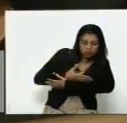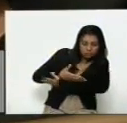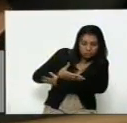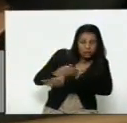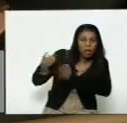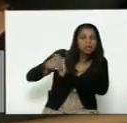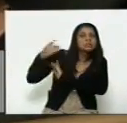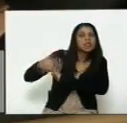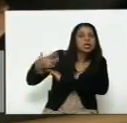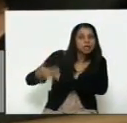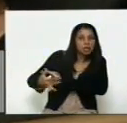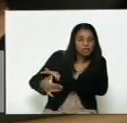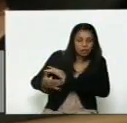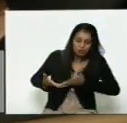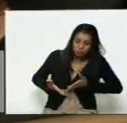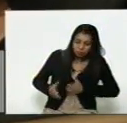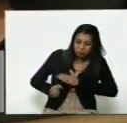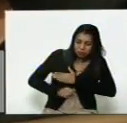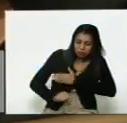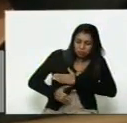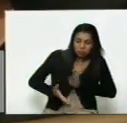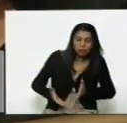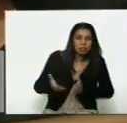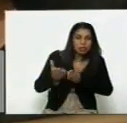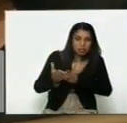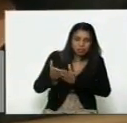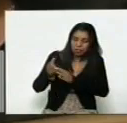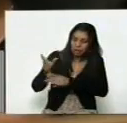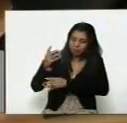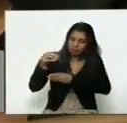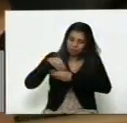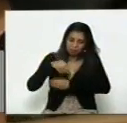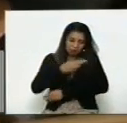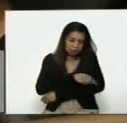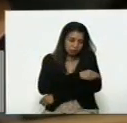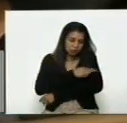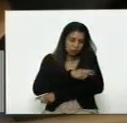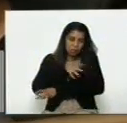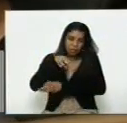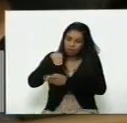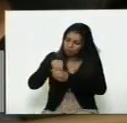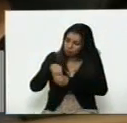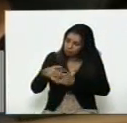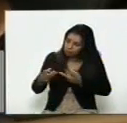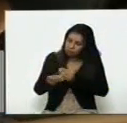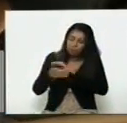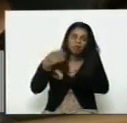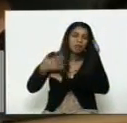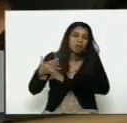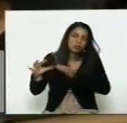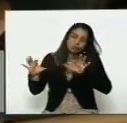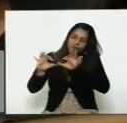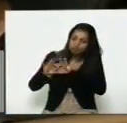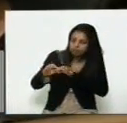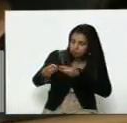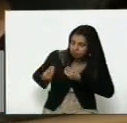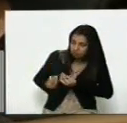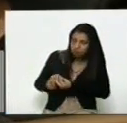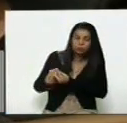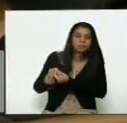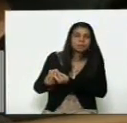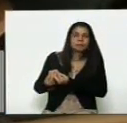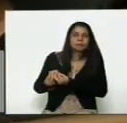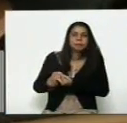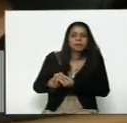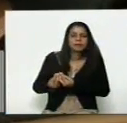nacida desde su nacimiento y durante su permanencia en el centro de salud. Número 14.